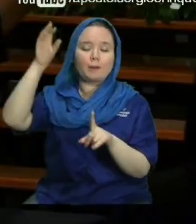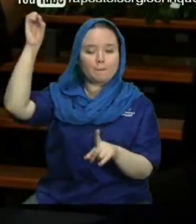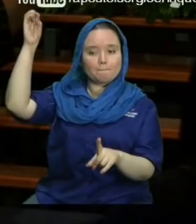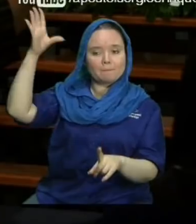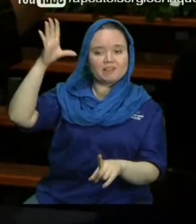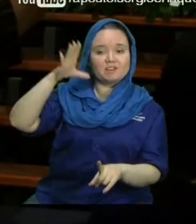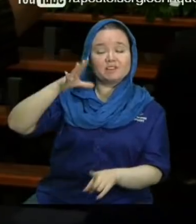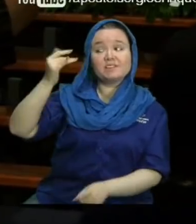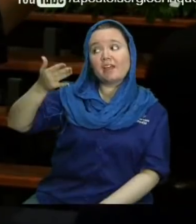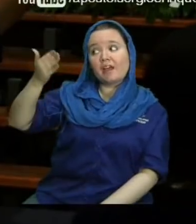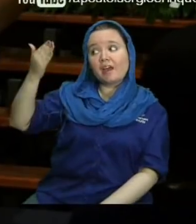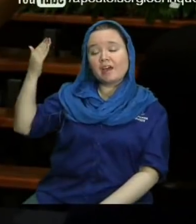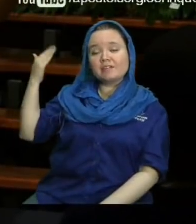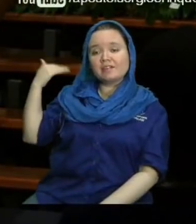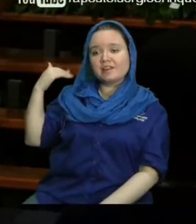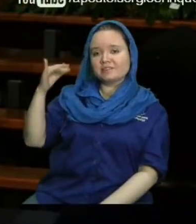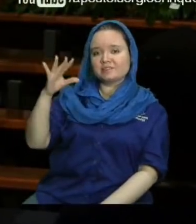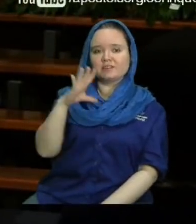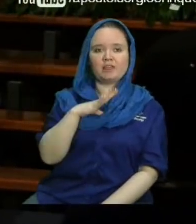aquellos hombres